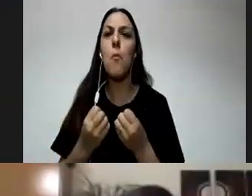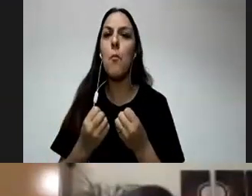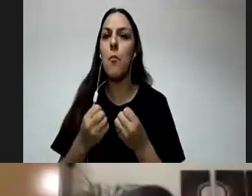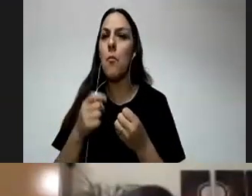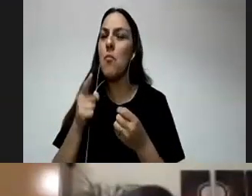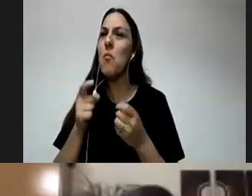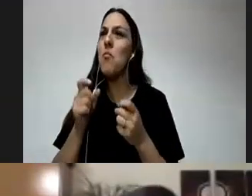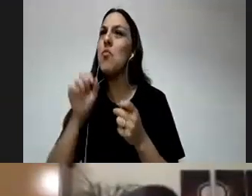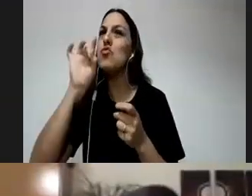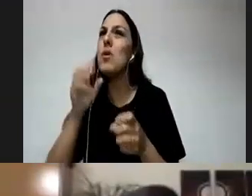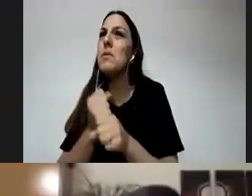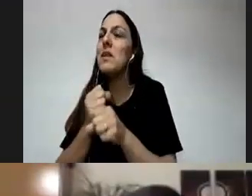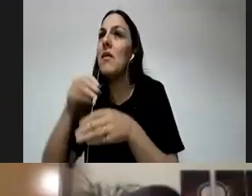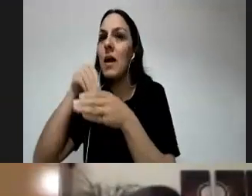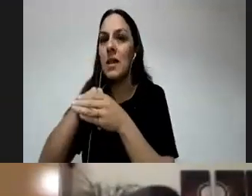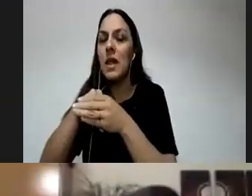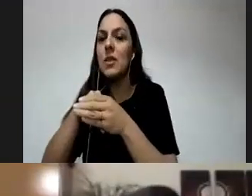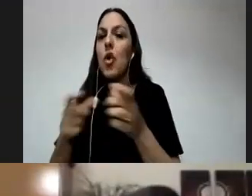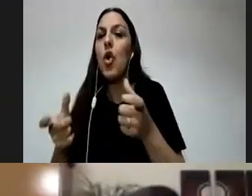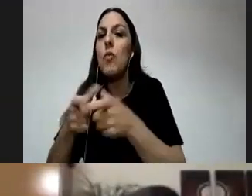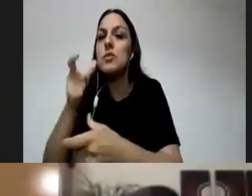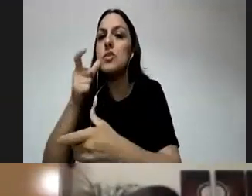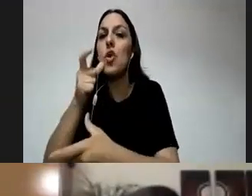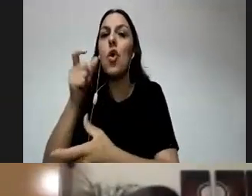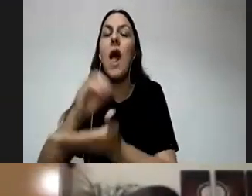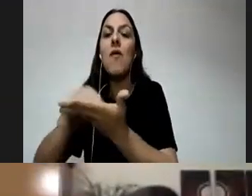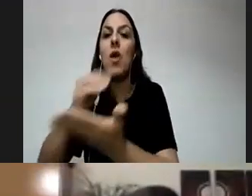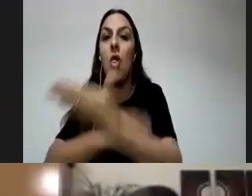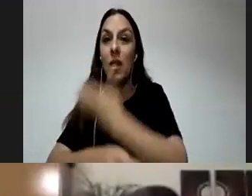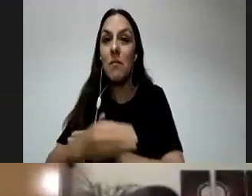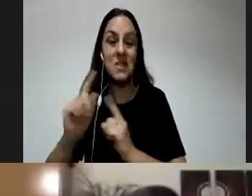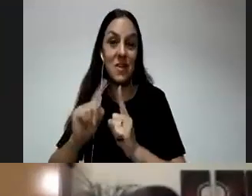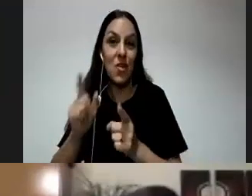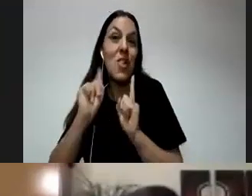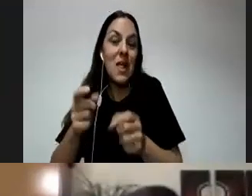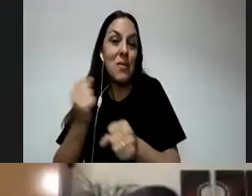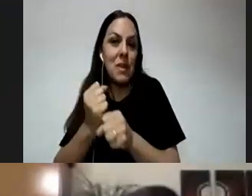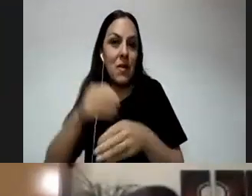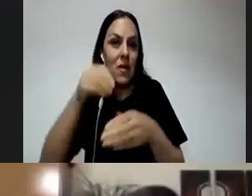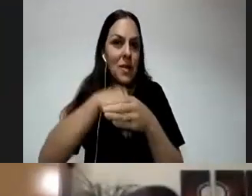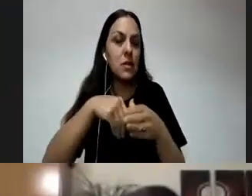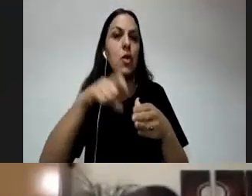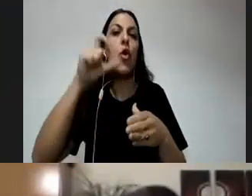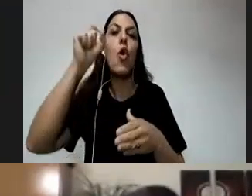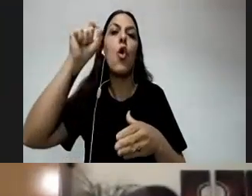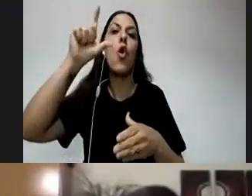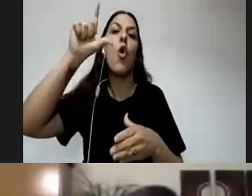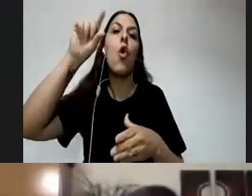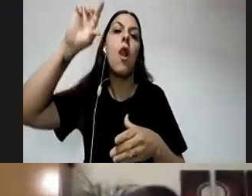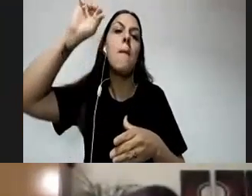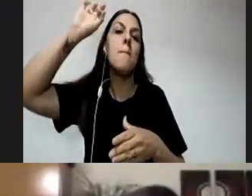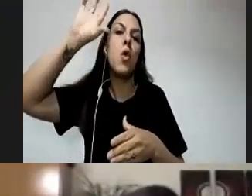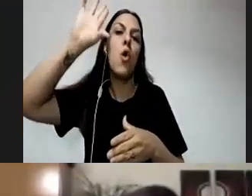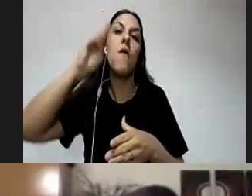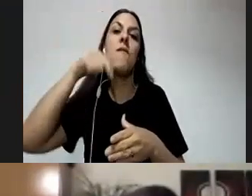con Discapacidad de la Caja, sino del Colprova, trabajando en Sijus y también de la FACA. Así que